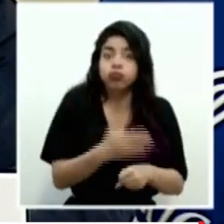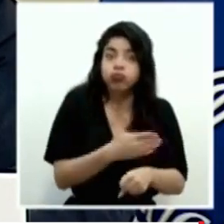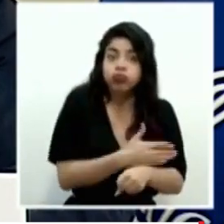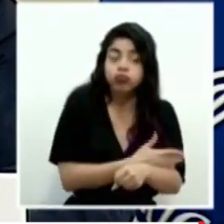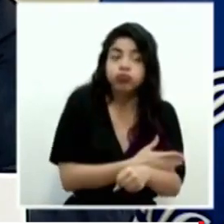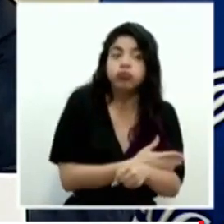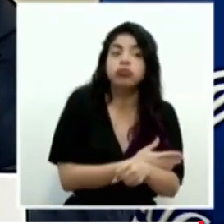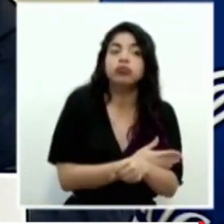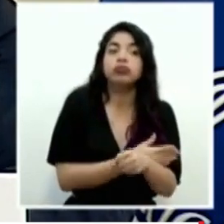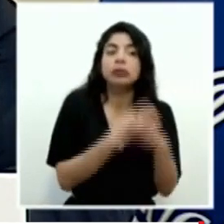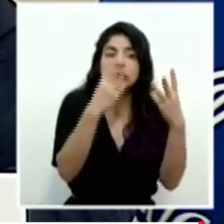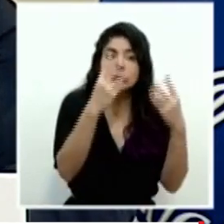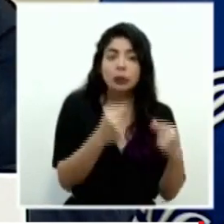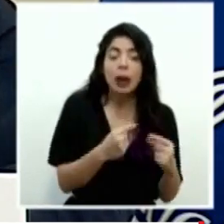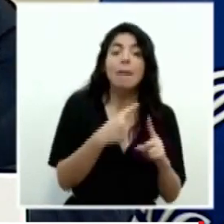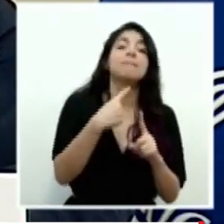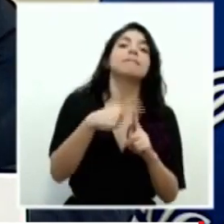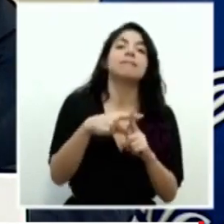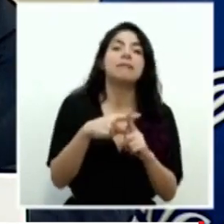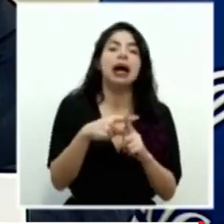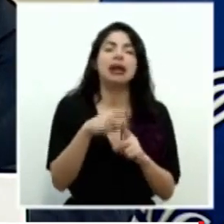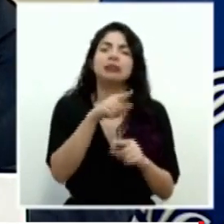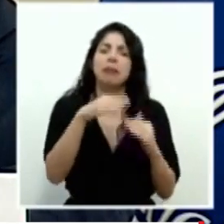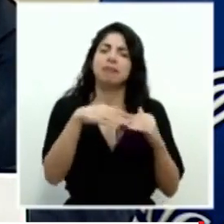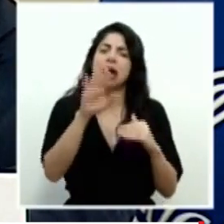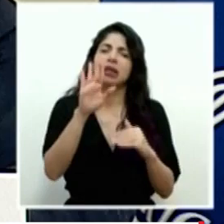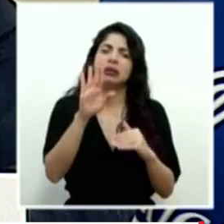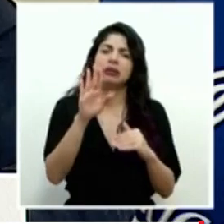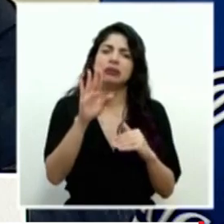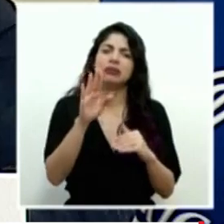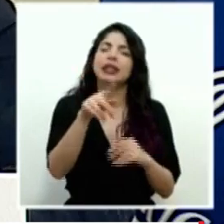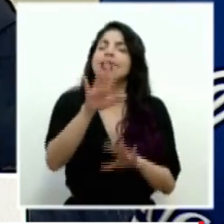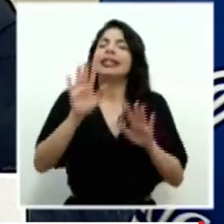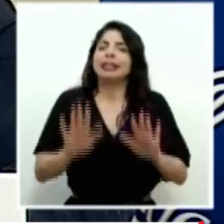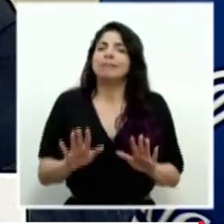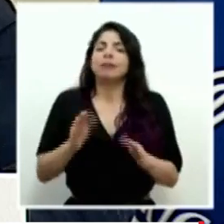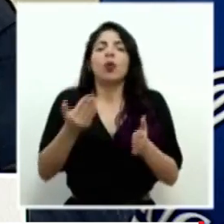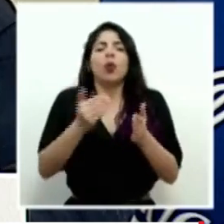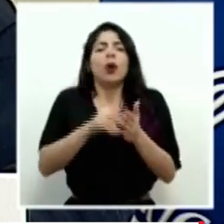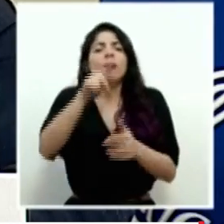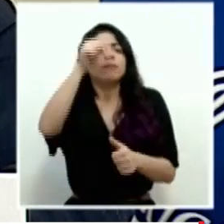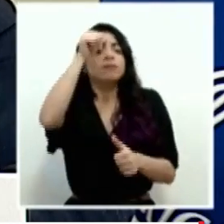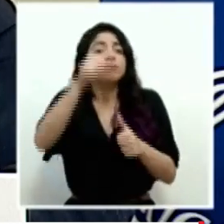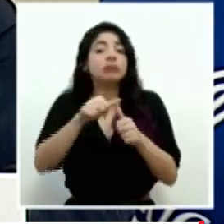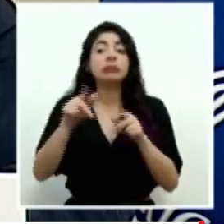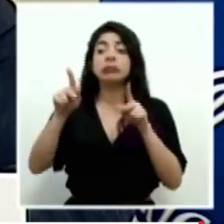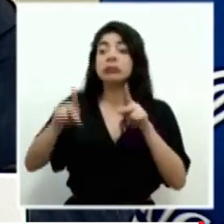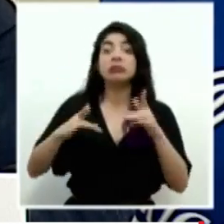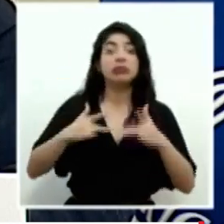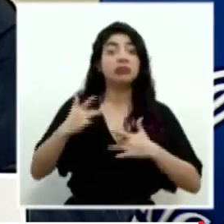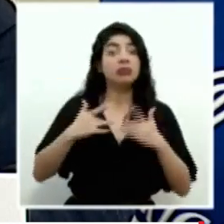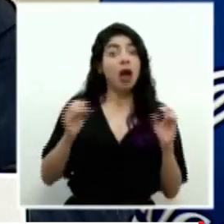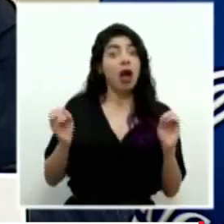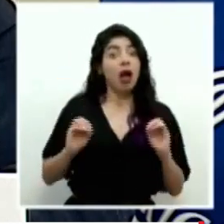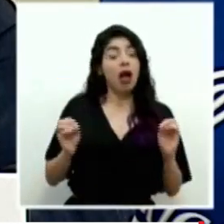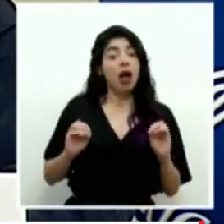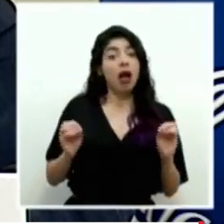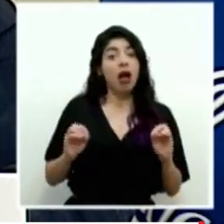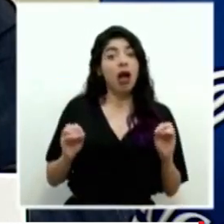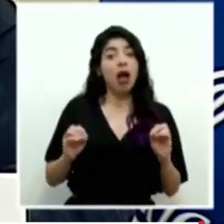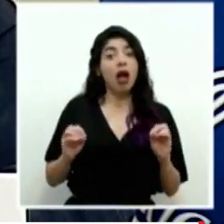las eventuales que conllevan más de 14... Bueno, recordemos que las personas que no tienen síntomas, que se manejan de